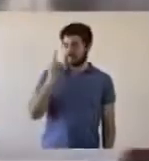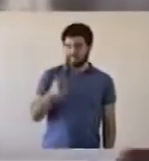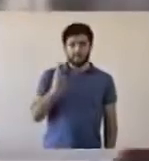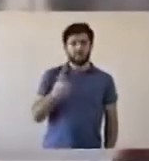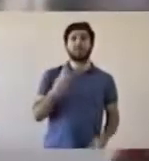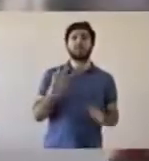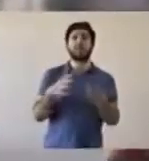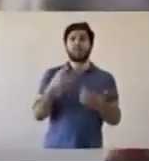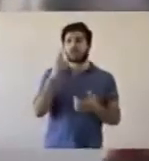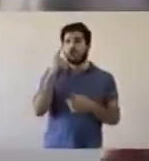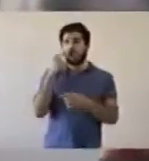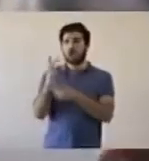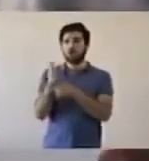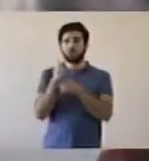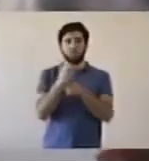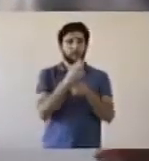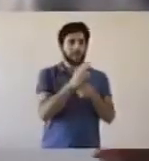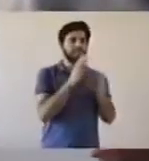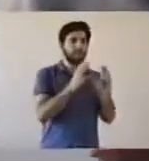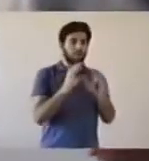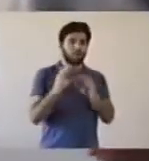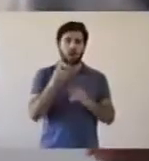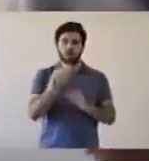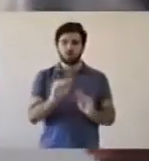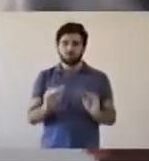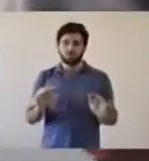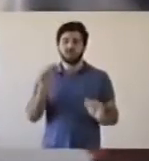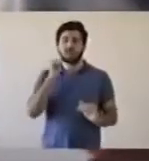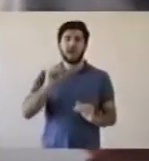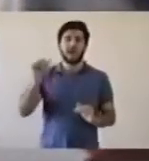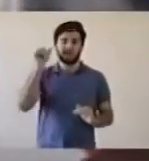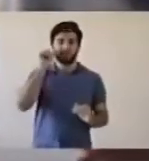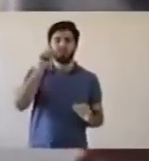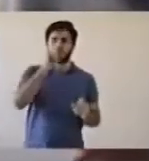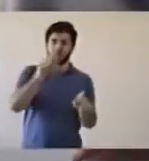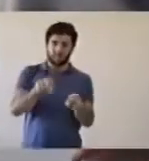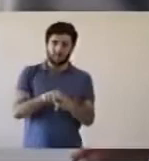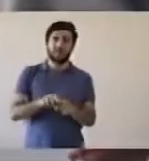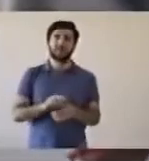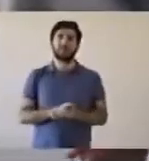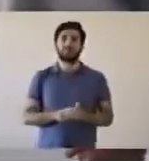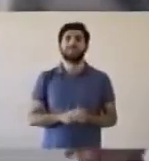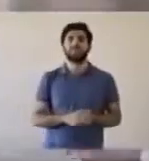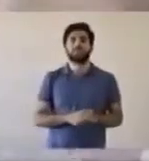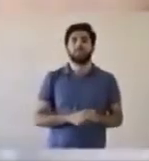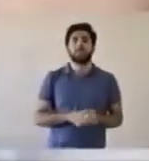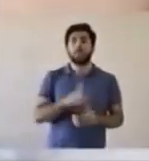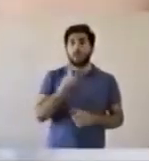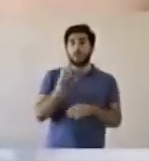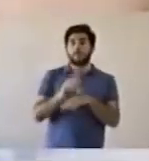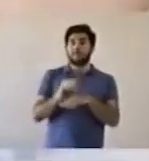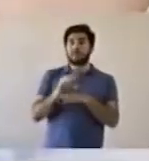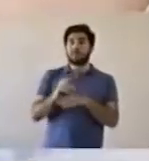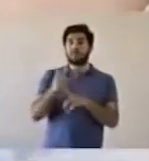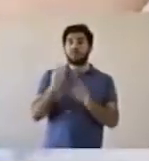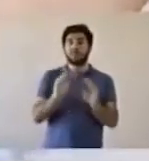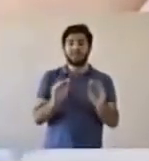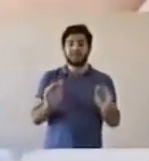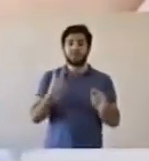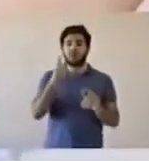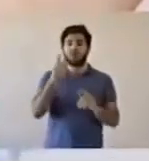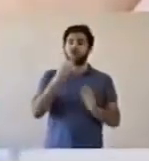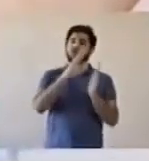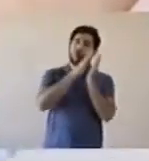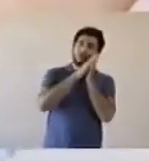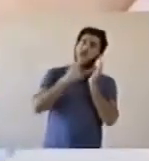siempre con la supervisión de un padre o de un adulto para que vea la cantidad de pasta que utiliza en el cepillo. No permita que el niño vaya a la